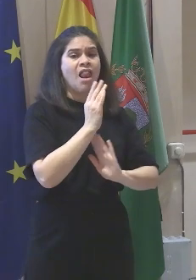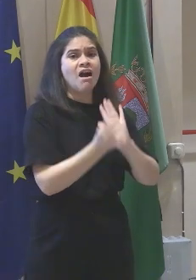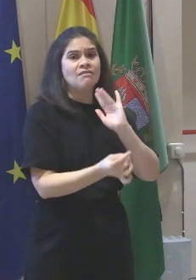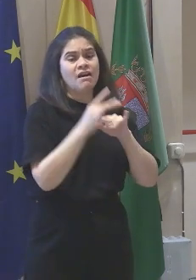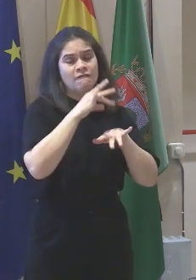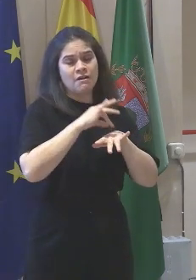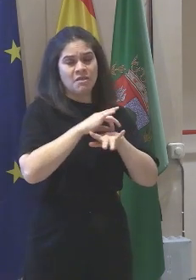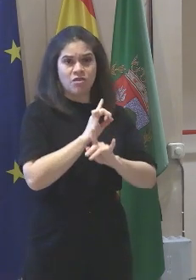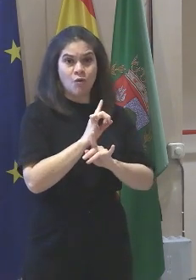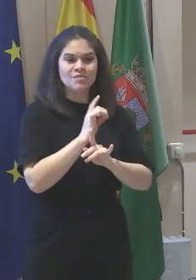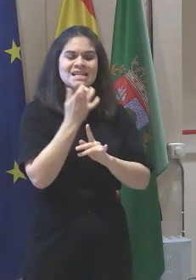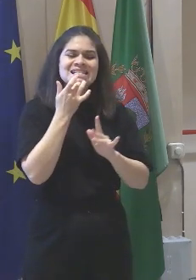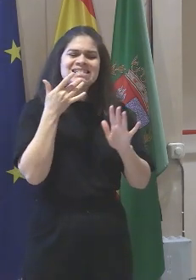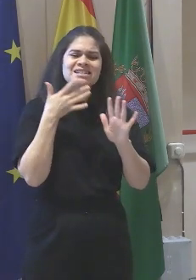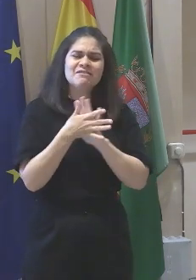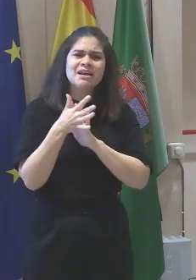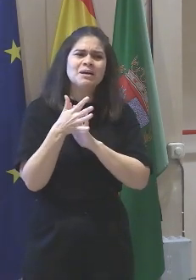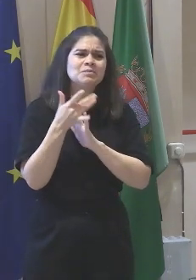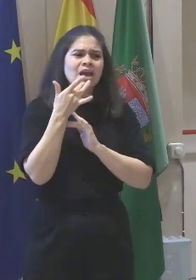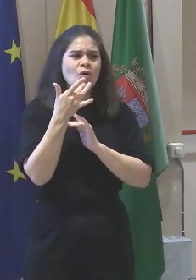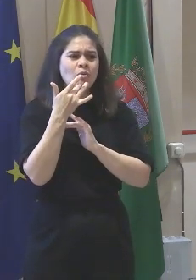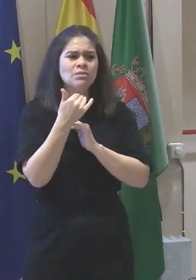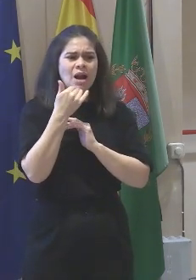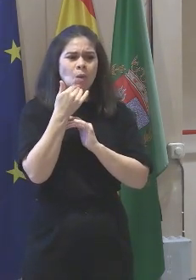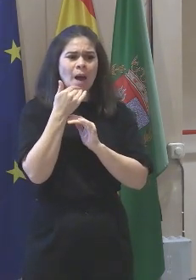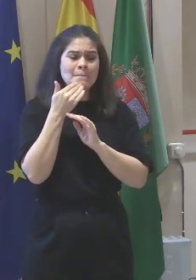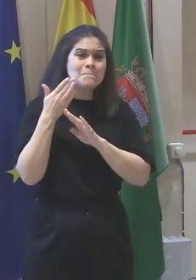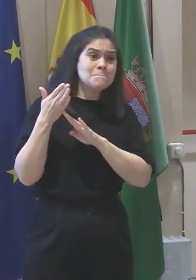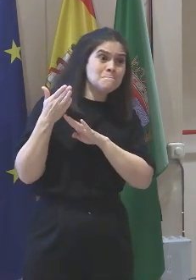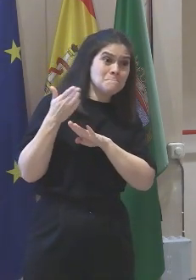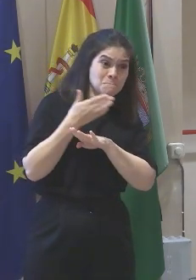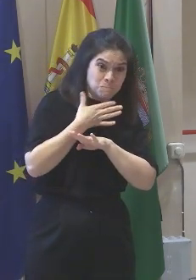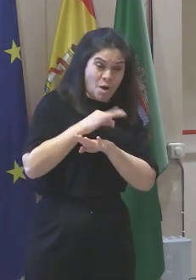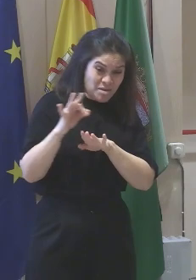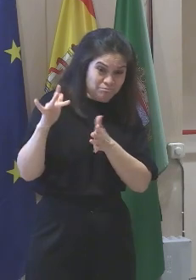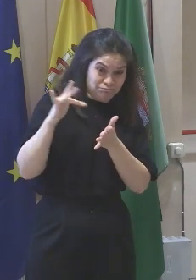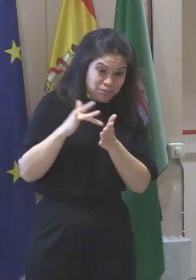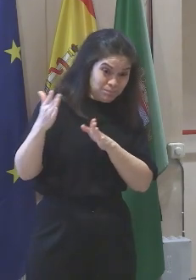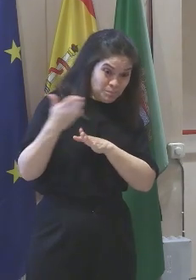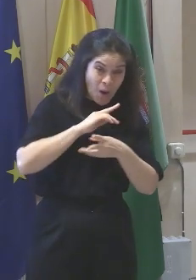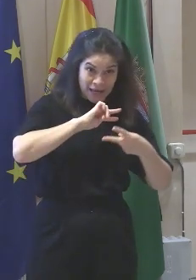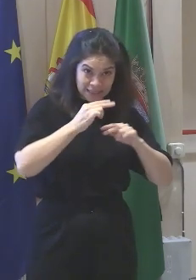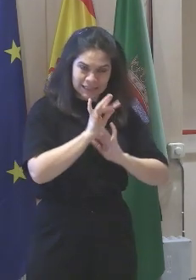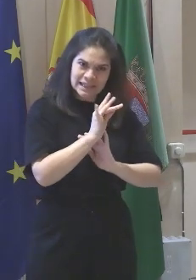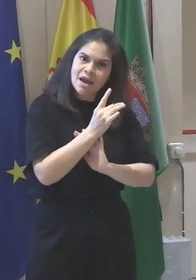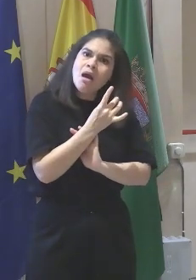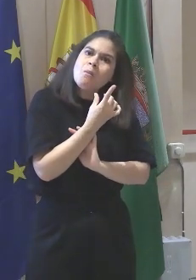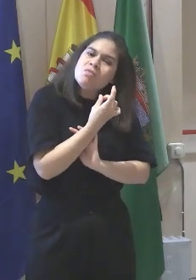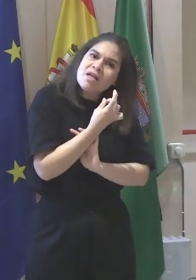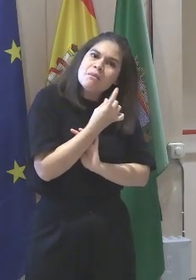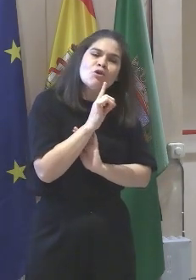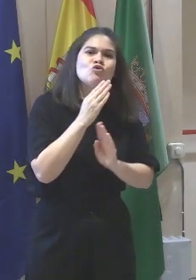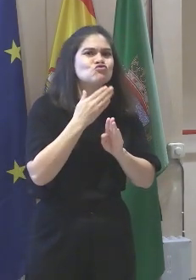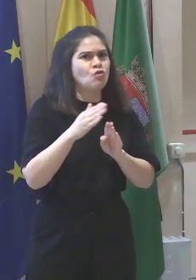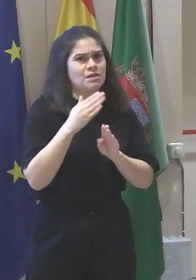de una predisposición que es necesaria, es decir, hay que tener esa predisposición genética, pero que no va a ser suficiente.